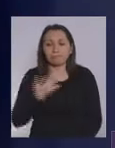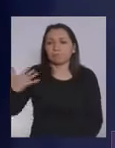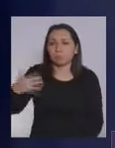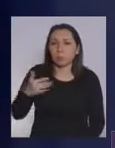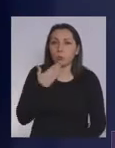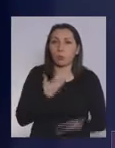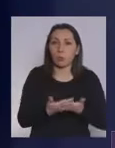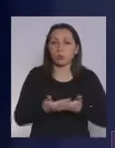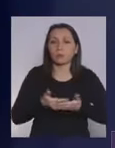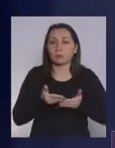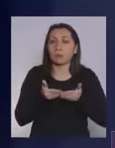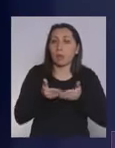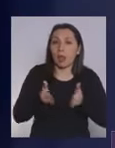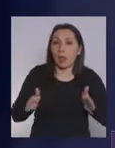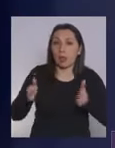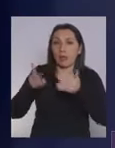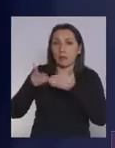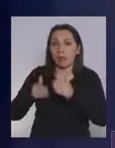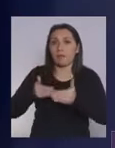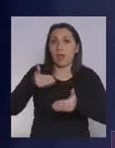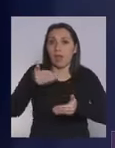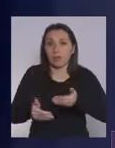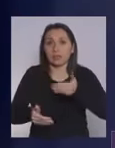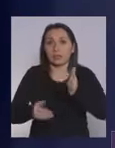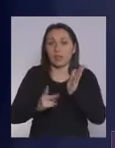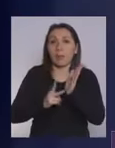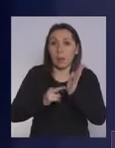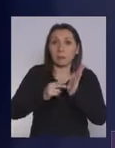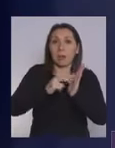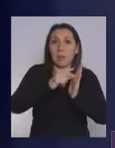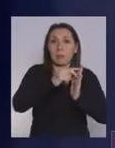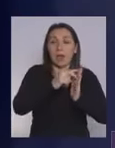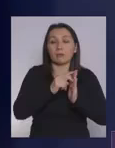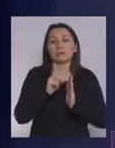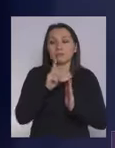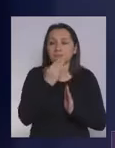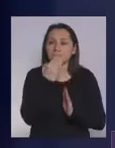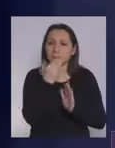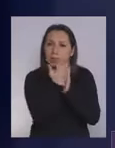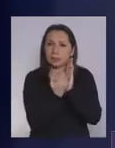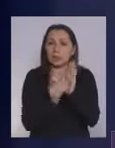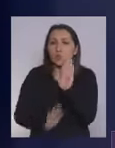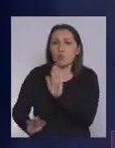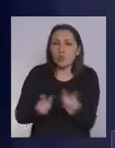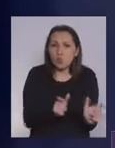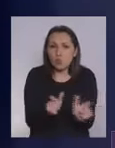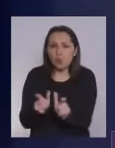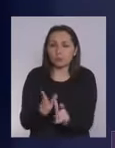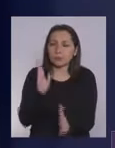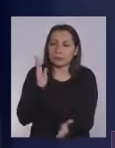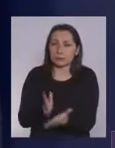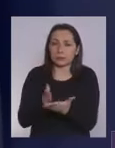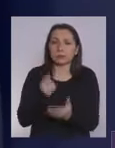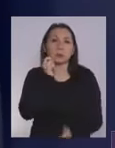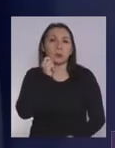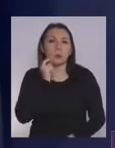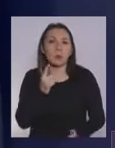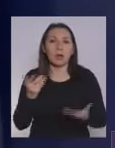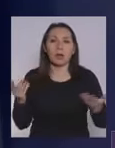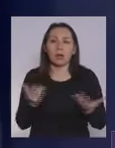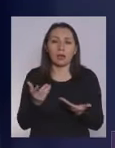en la medida que vayamos abriendo que vayamos avanzando en este paso a paso tengamos medidas de mitigación más estricta cuáles son